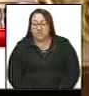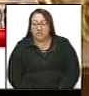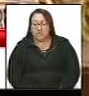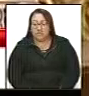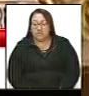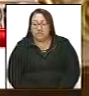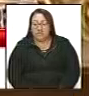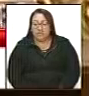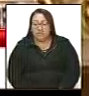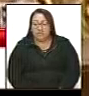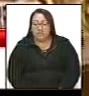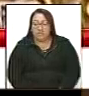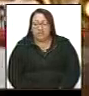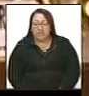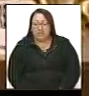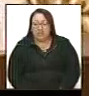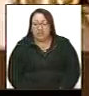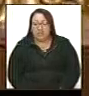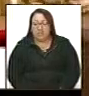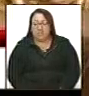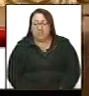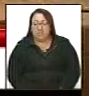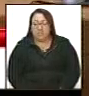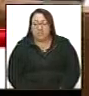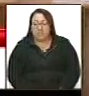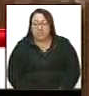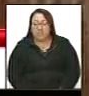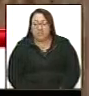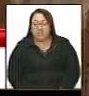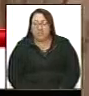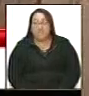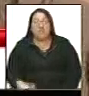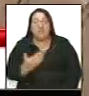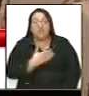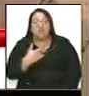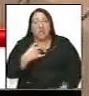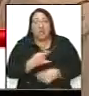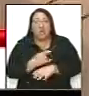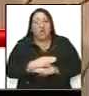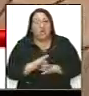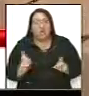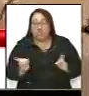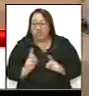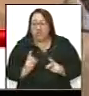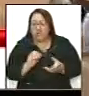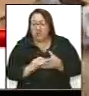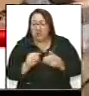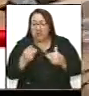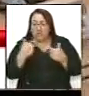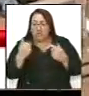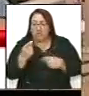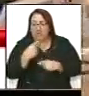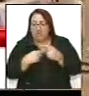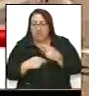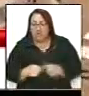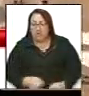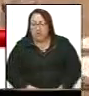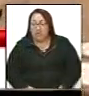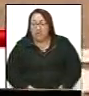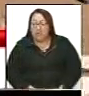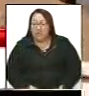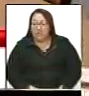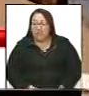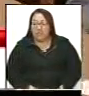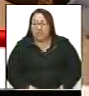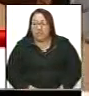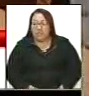Rimborgo. No estamos en contra, presidenta, de que exista una universidad más en la Amazonía. Al contrario, se debe